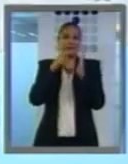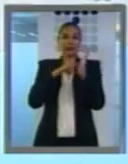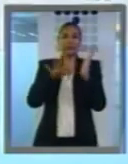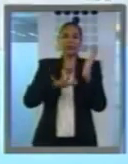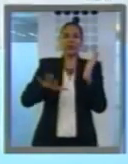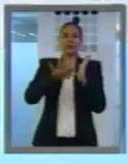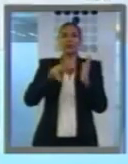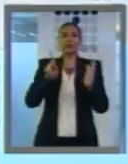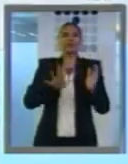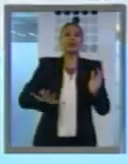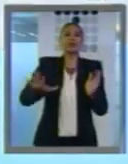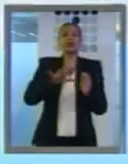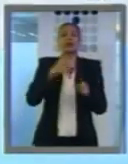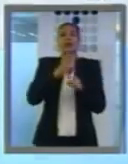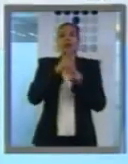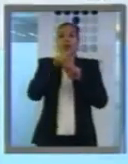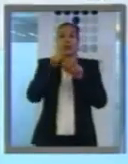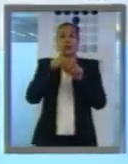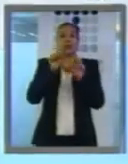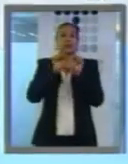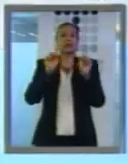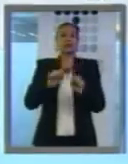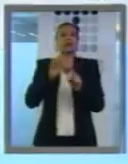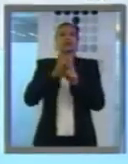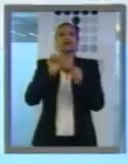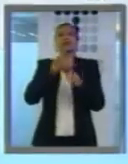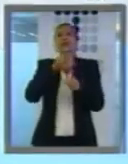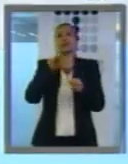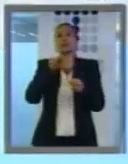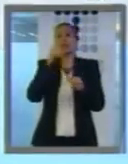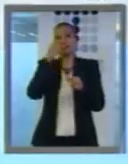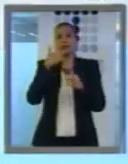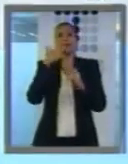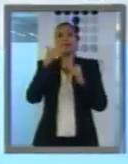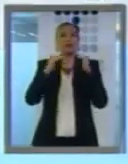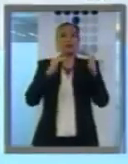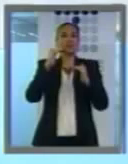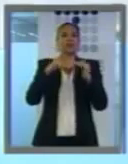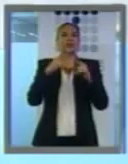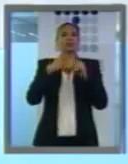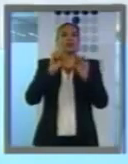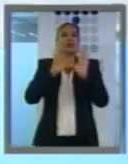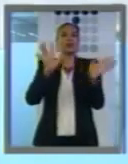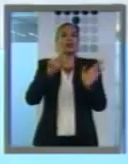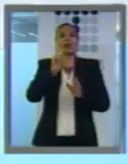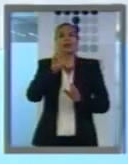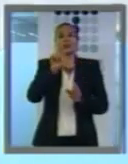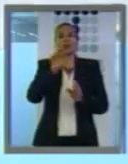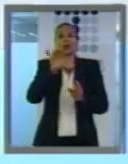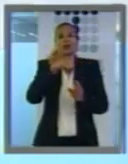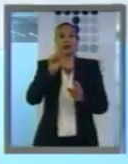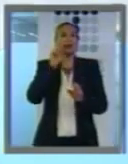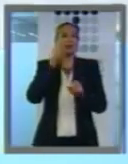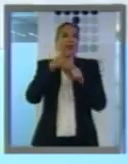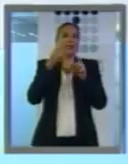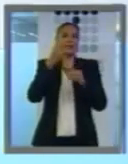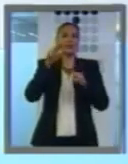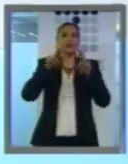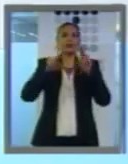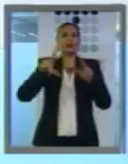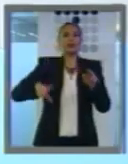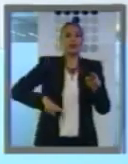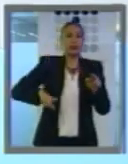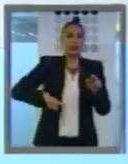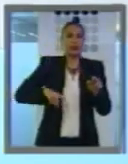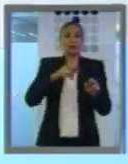establece una tarea de regulación en el ámbito de transparencia, de establecer los criterios específicos en los tres niveles de gobierno en